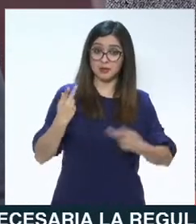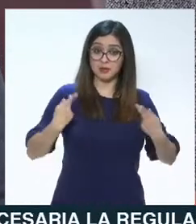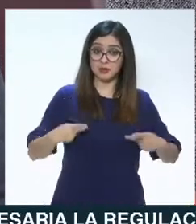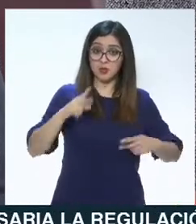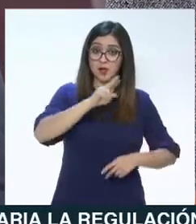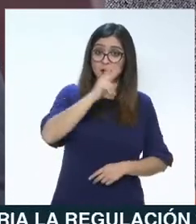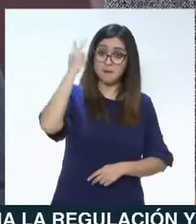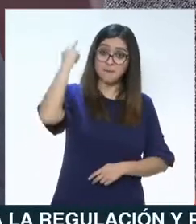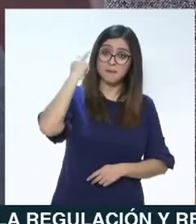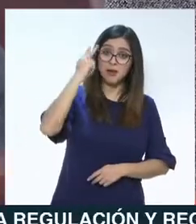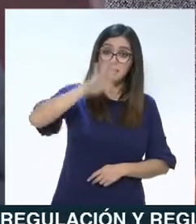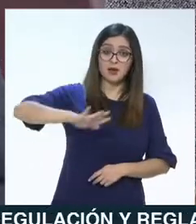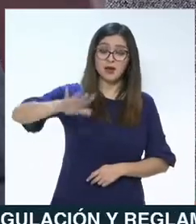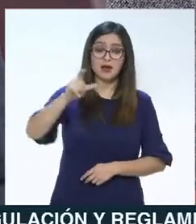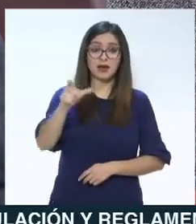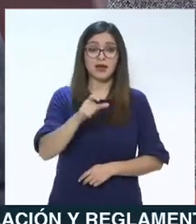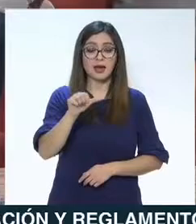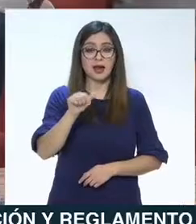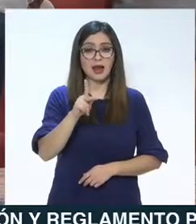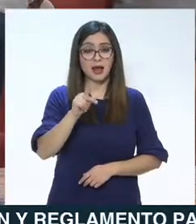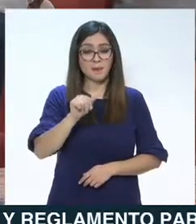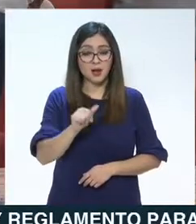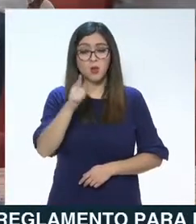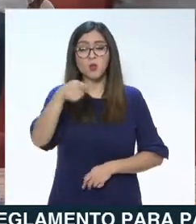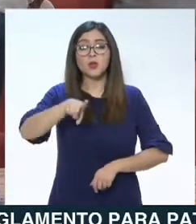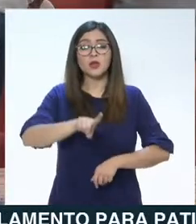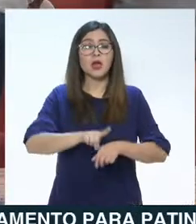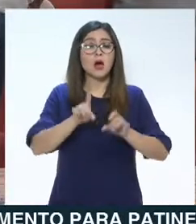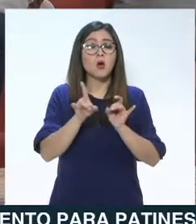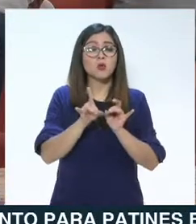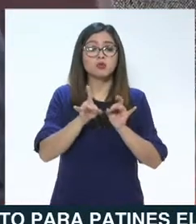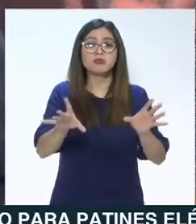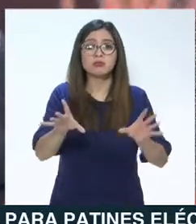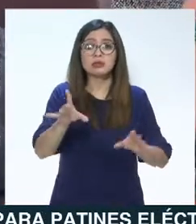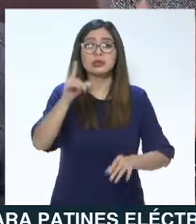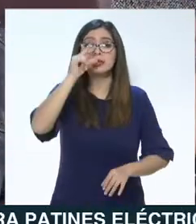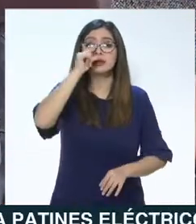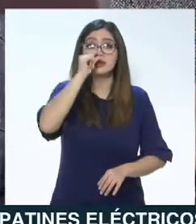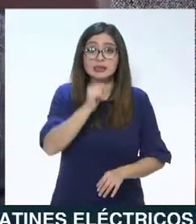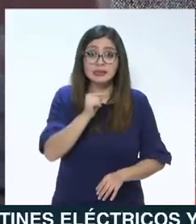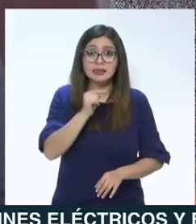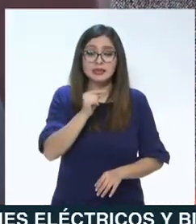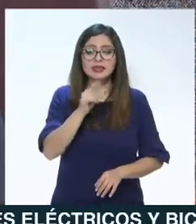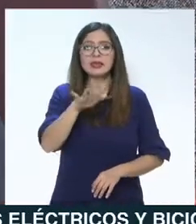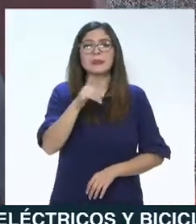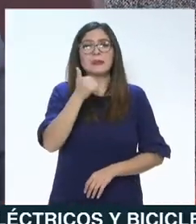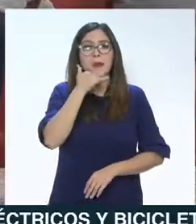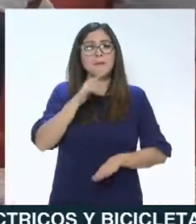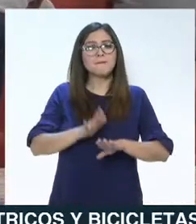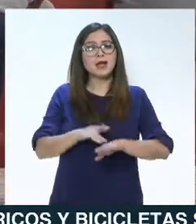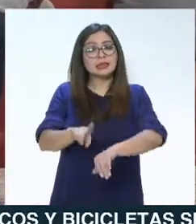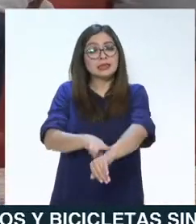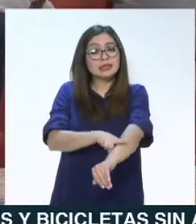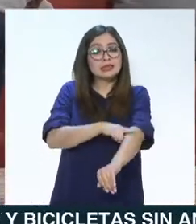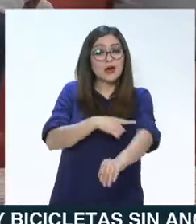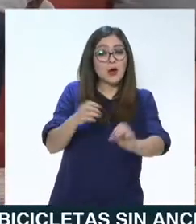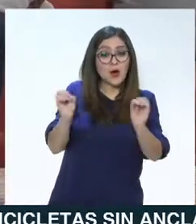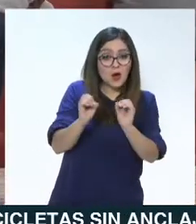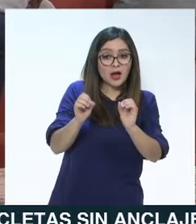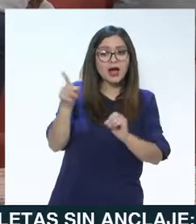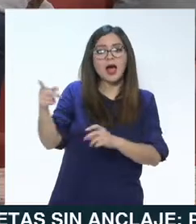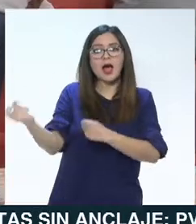de Jalapa y por azares del destino, por un error de que no se suben, bueno, no voy a contar mucho, al camión